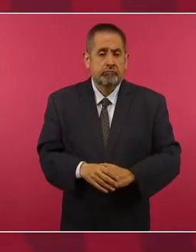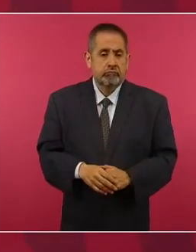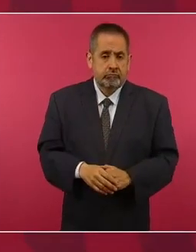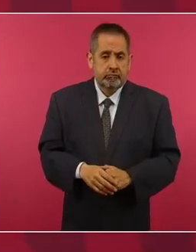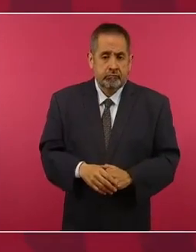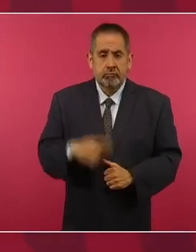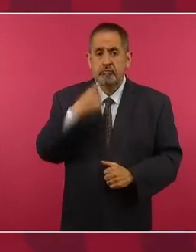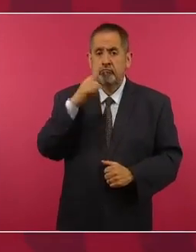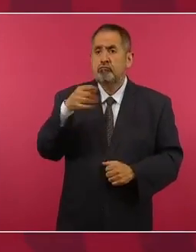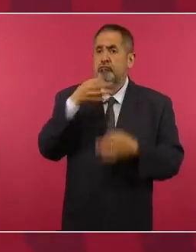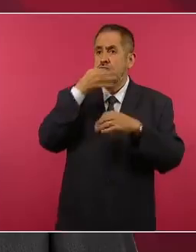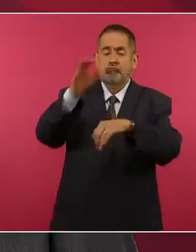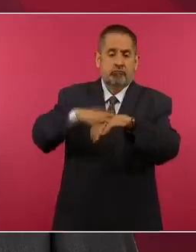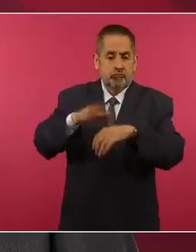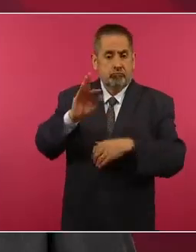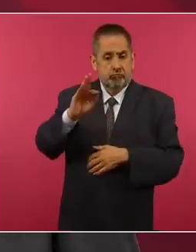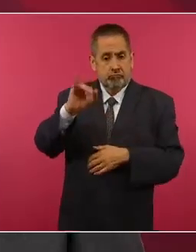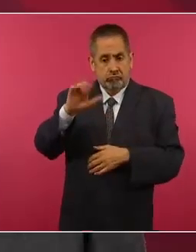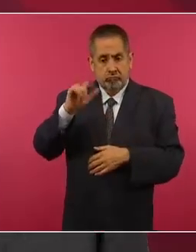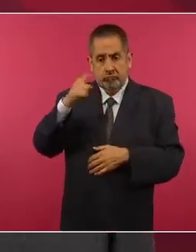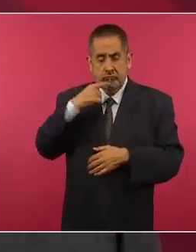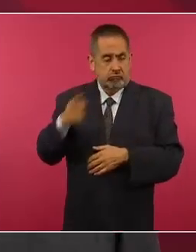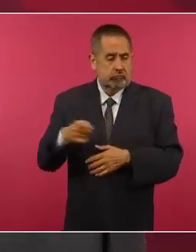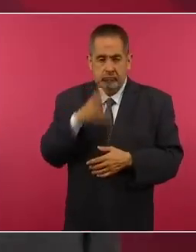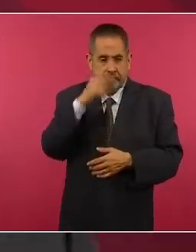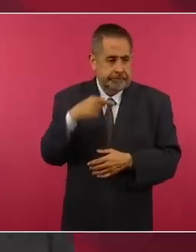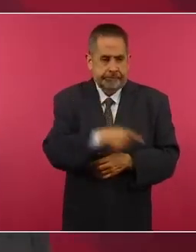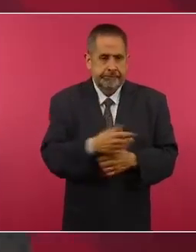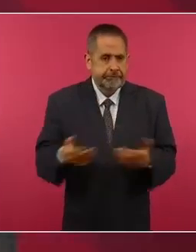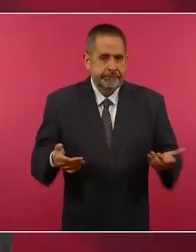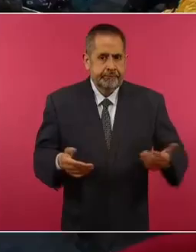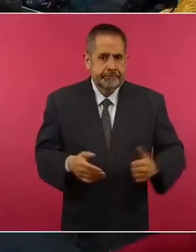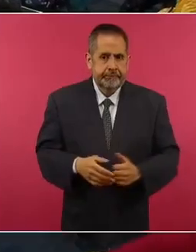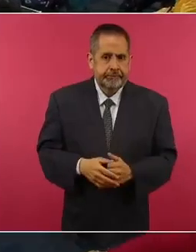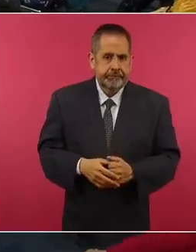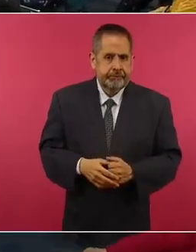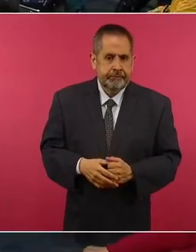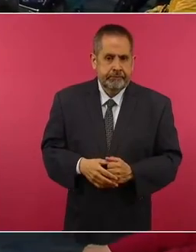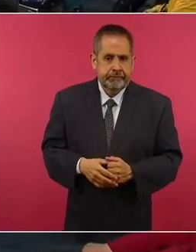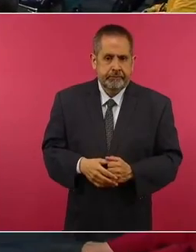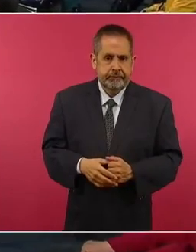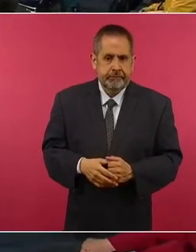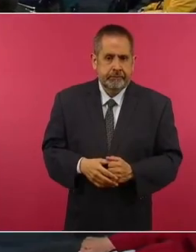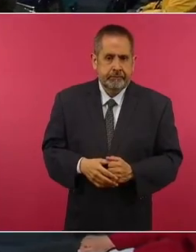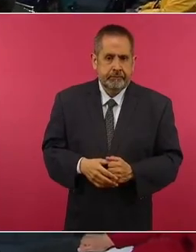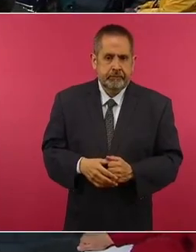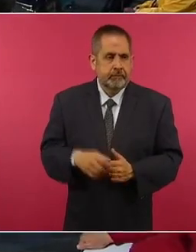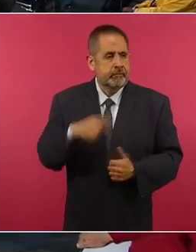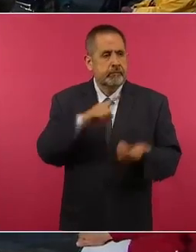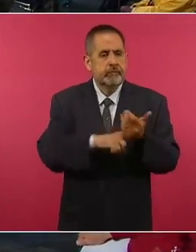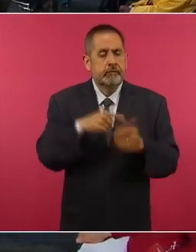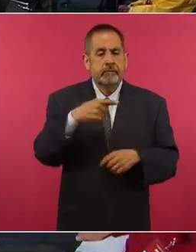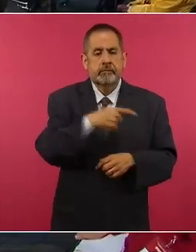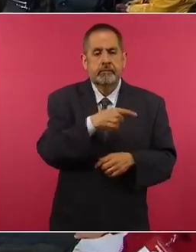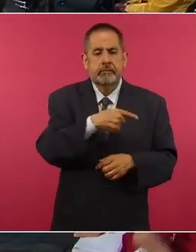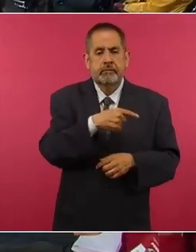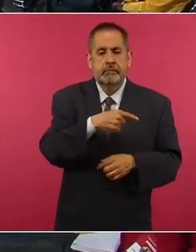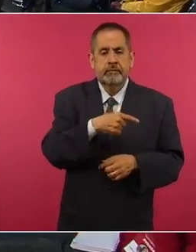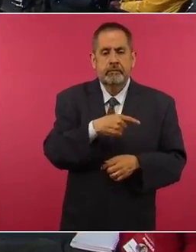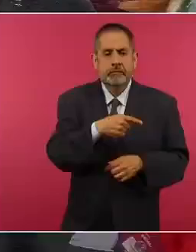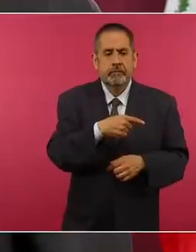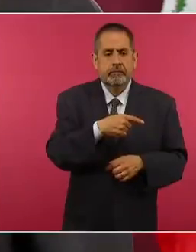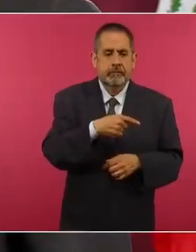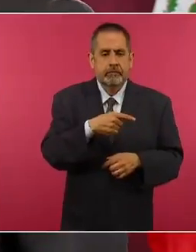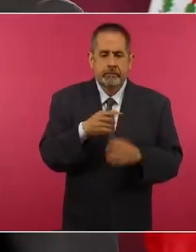una denuncia a la fiscalía, que no puede ser que por cuestiones